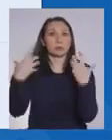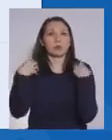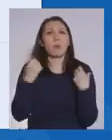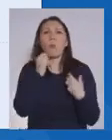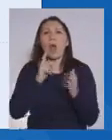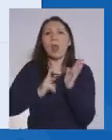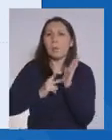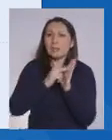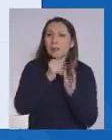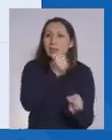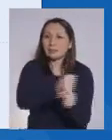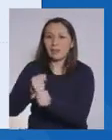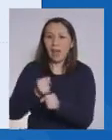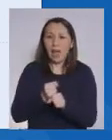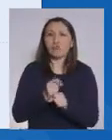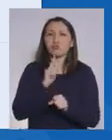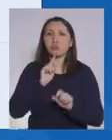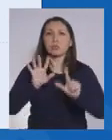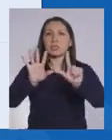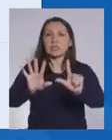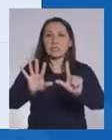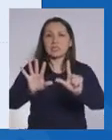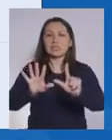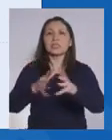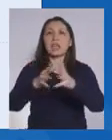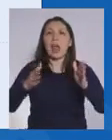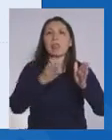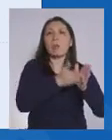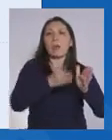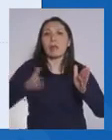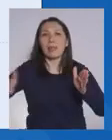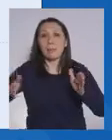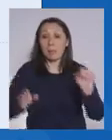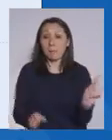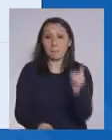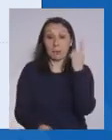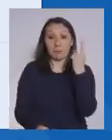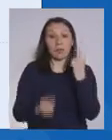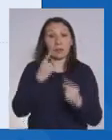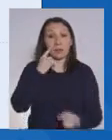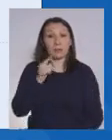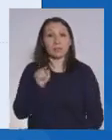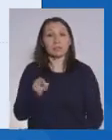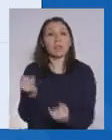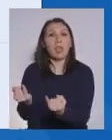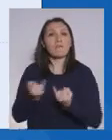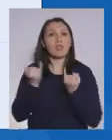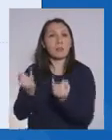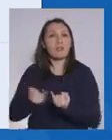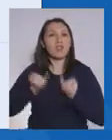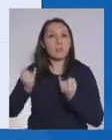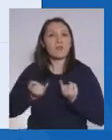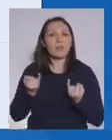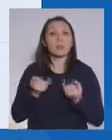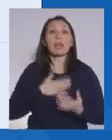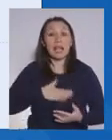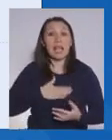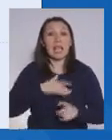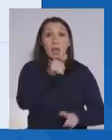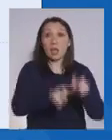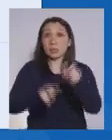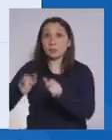consiste este paso a paso laboral tiene siete grandes etapas la primera etapa de esa relación con informarse queremos que los